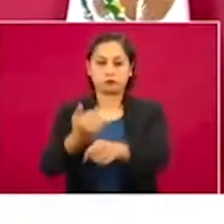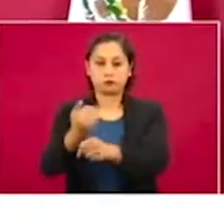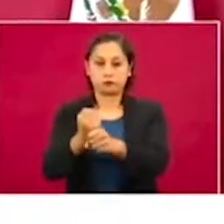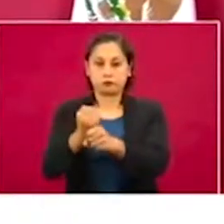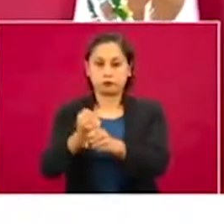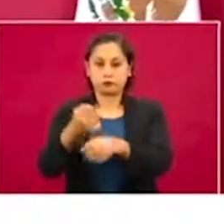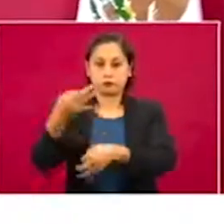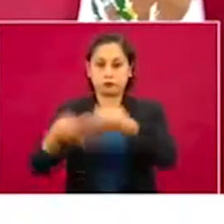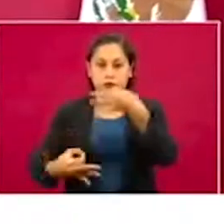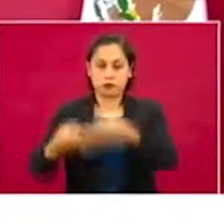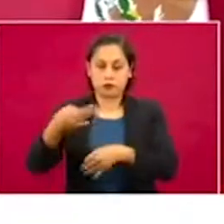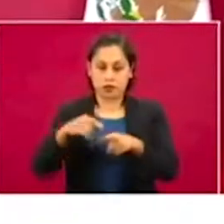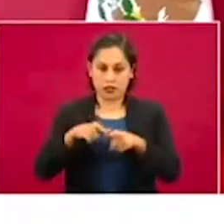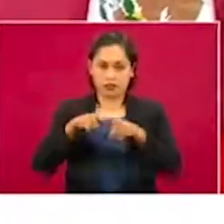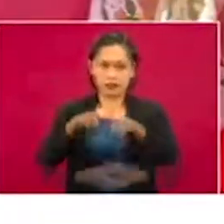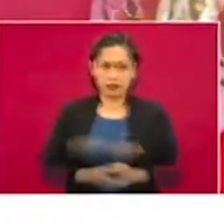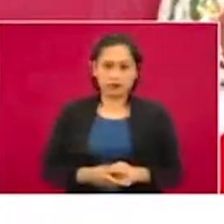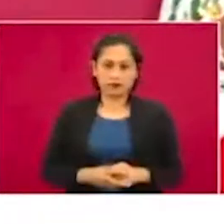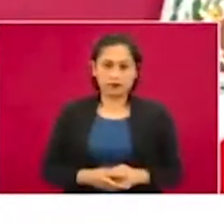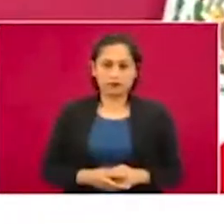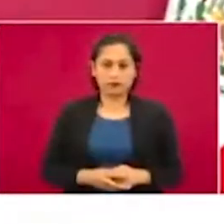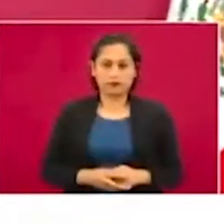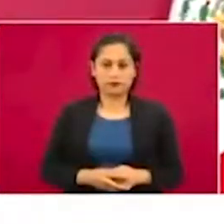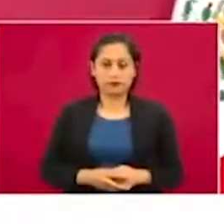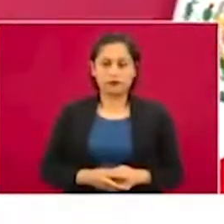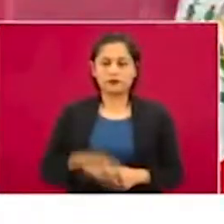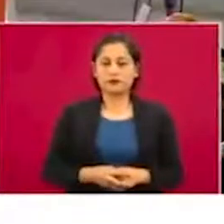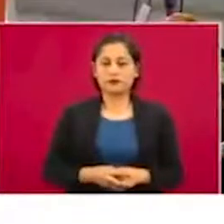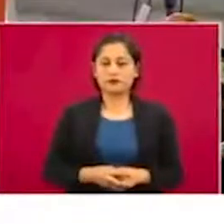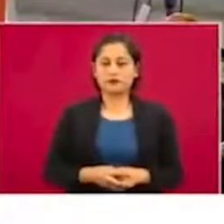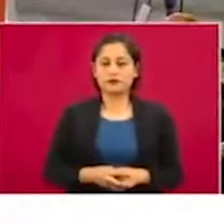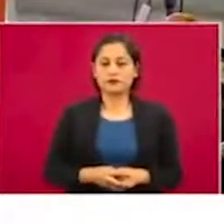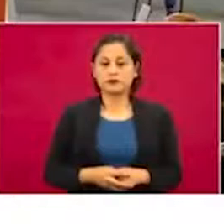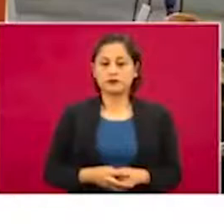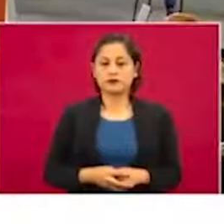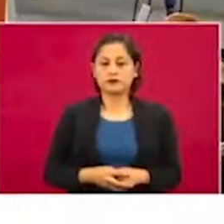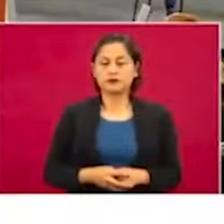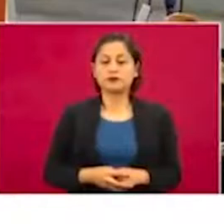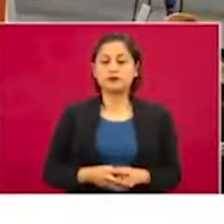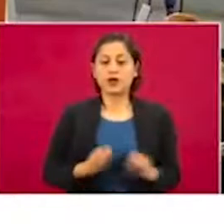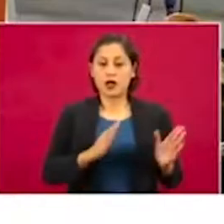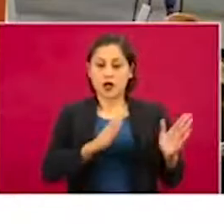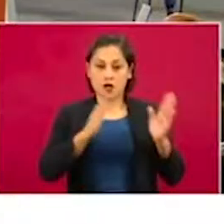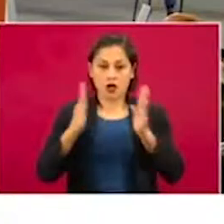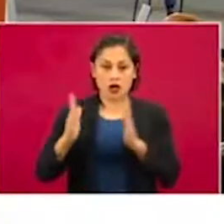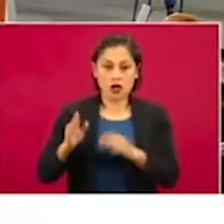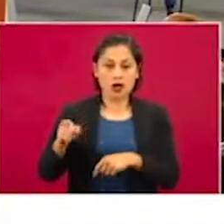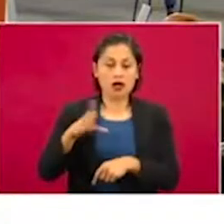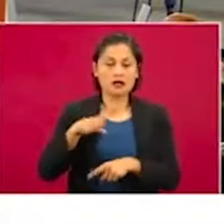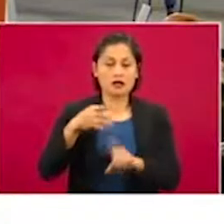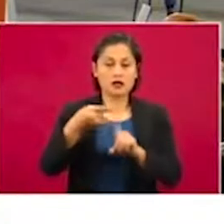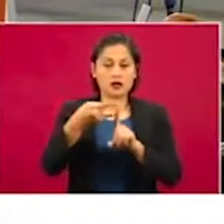asegurado el dinero no tiene en el reforma y este es el cheque